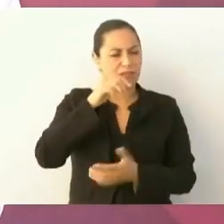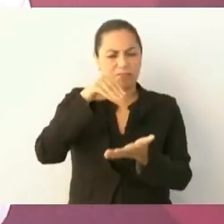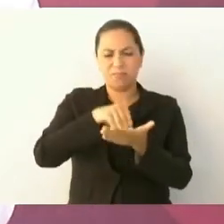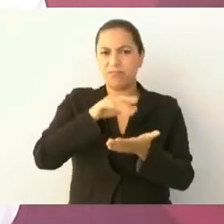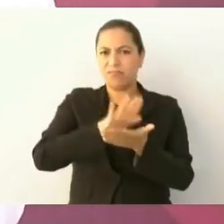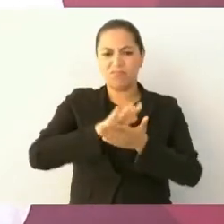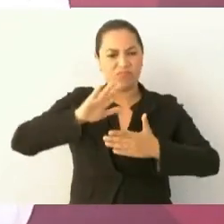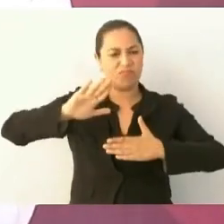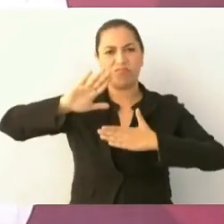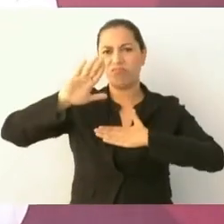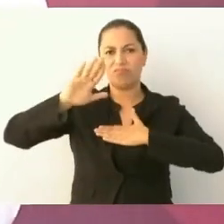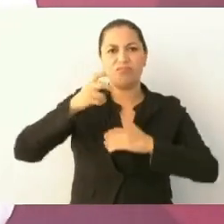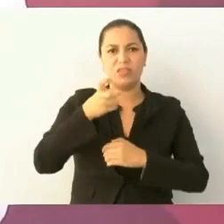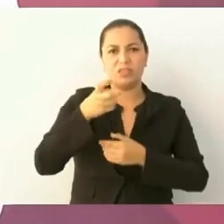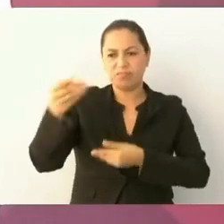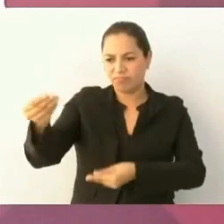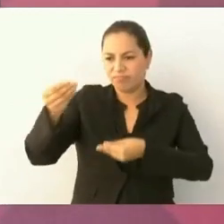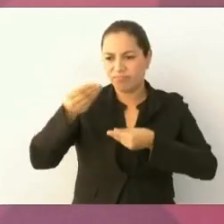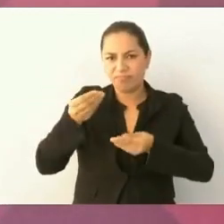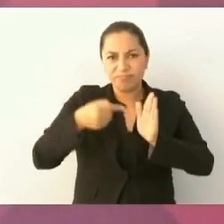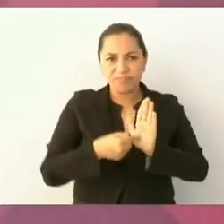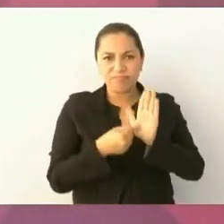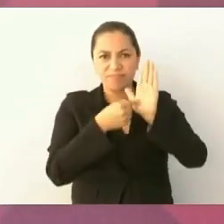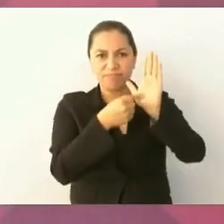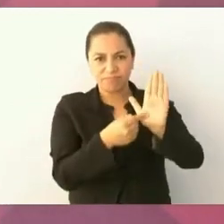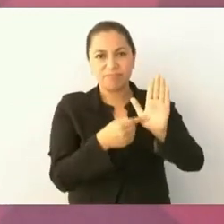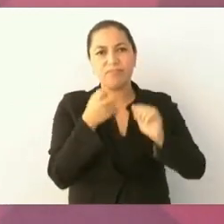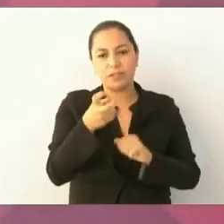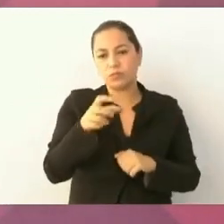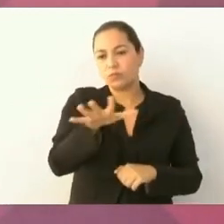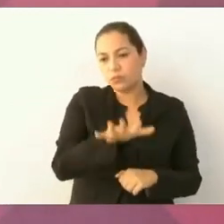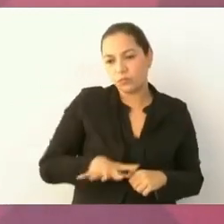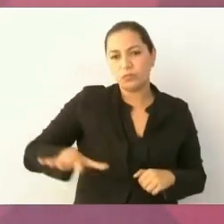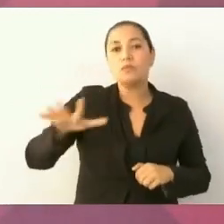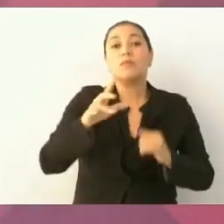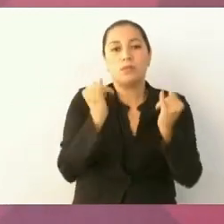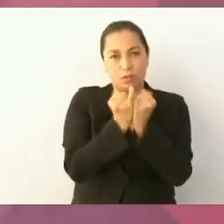Se ha consolidado la hacienda pública